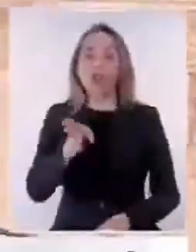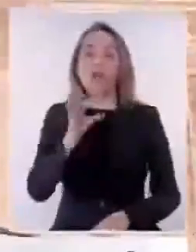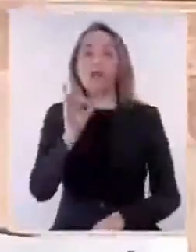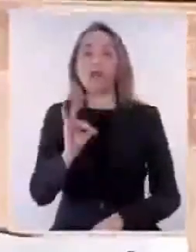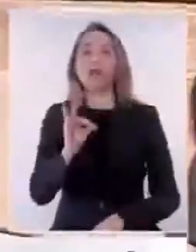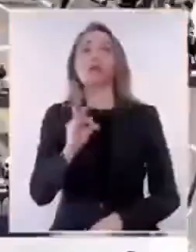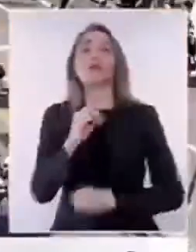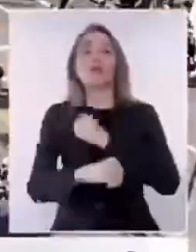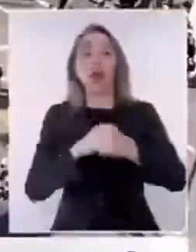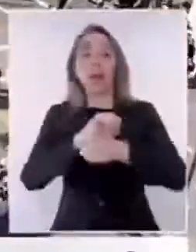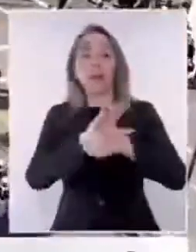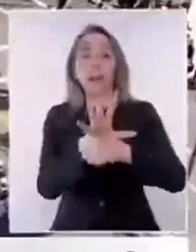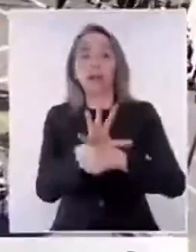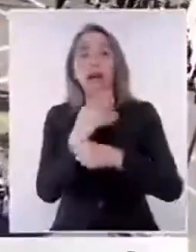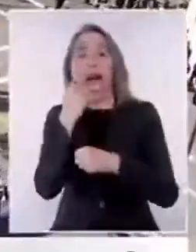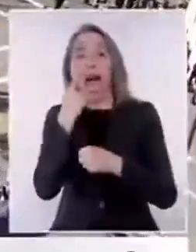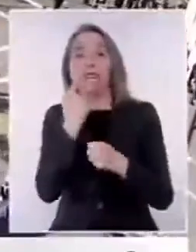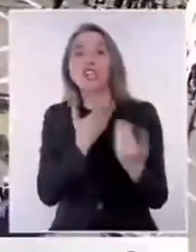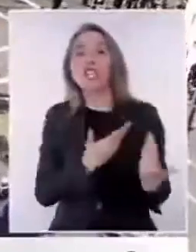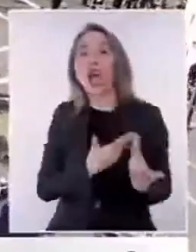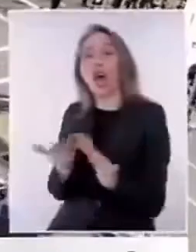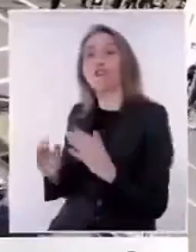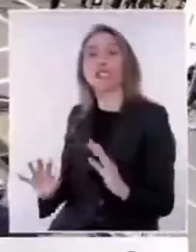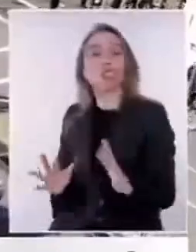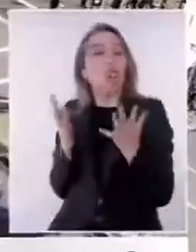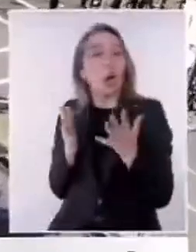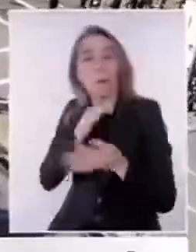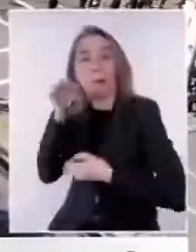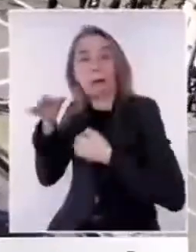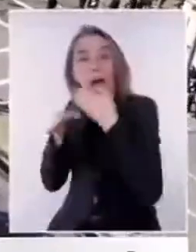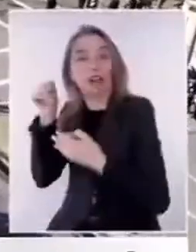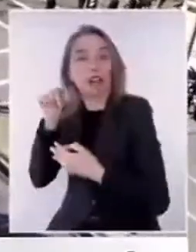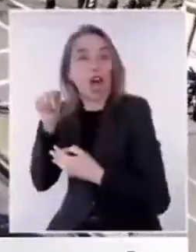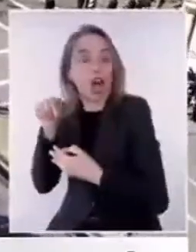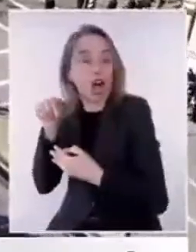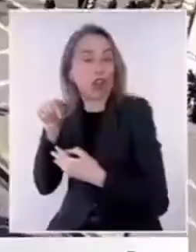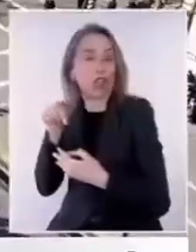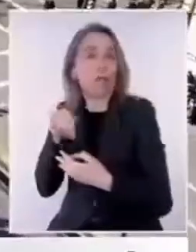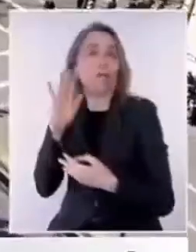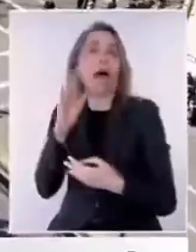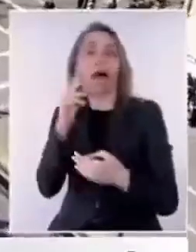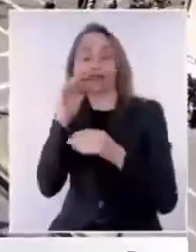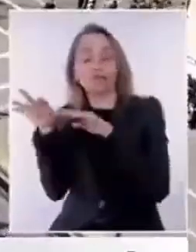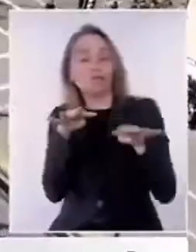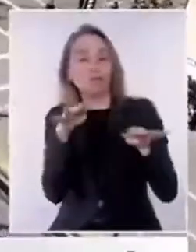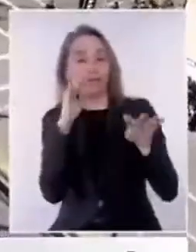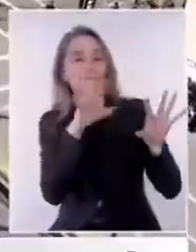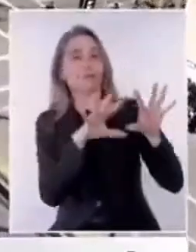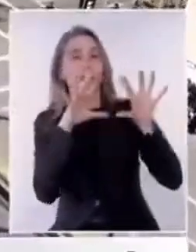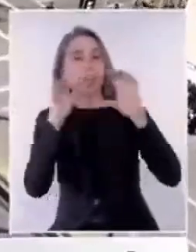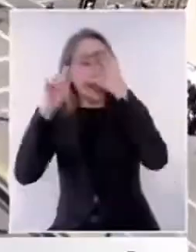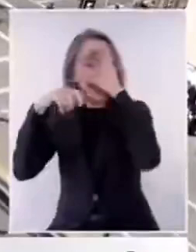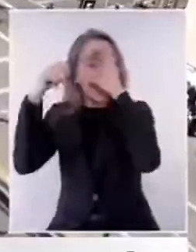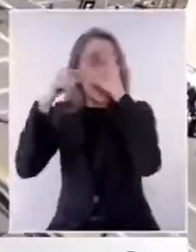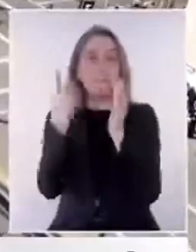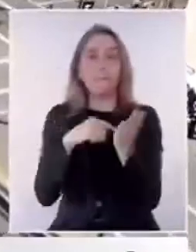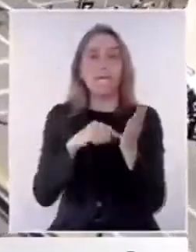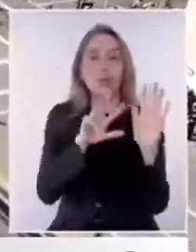plena pandemia. Vamos a ver cuál es la sorpresa que le tienen hoy en esta, que es lo más emblemático de esta transmisión y que